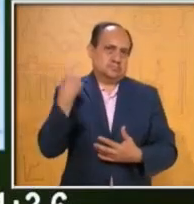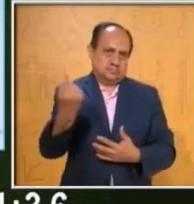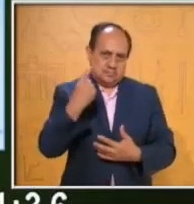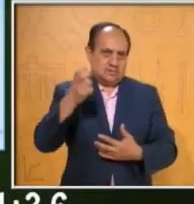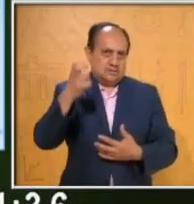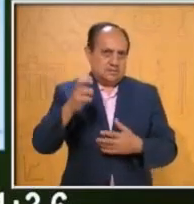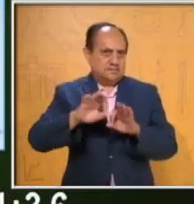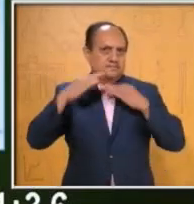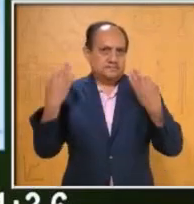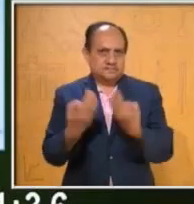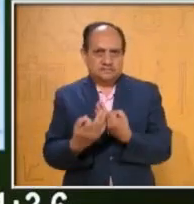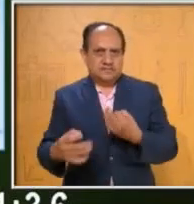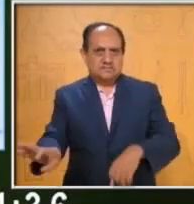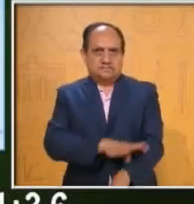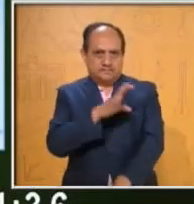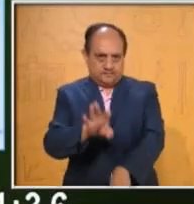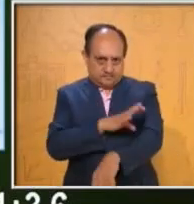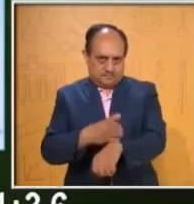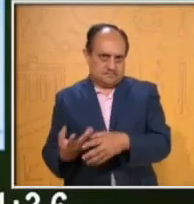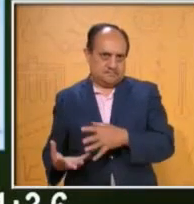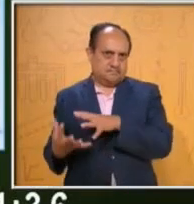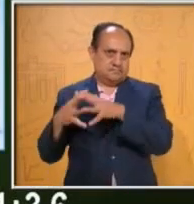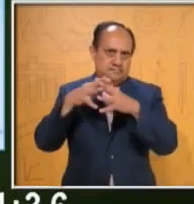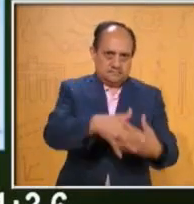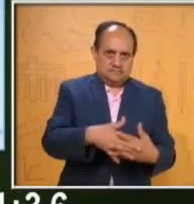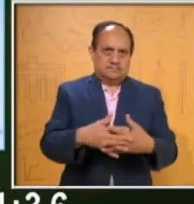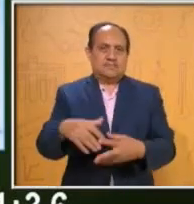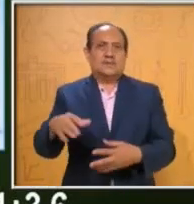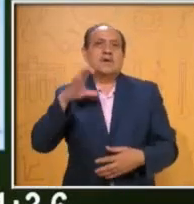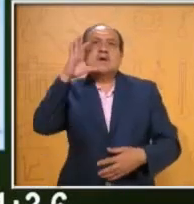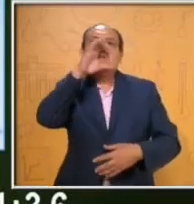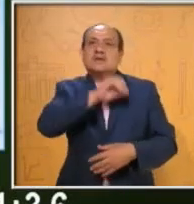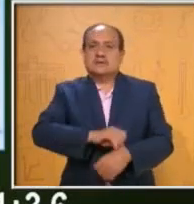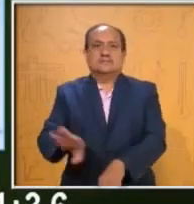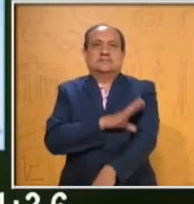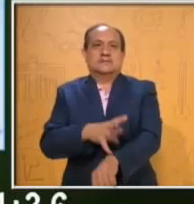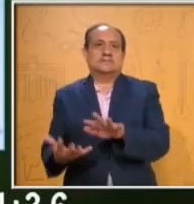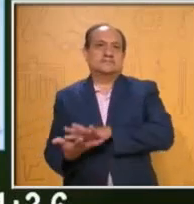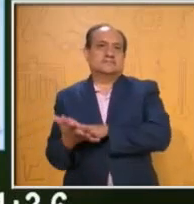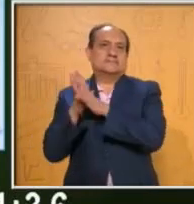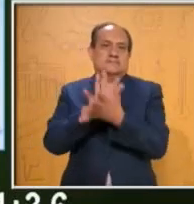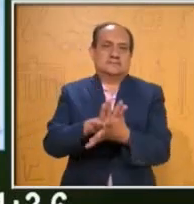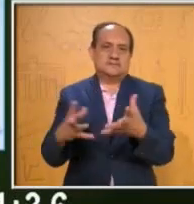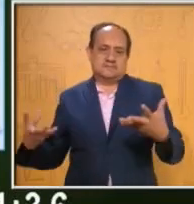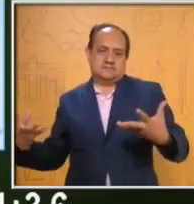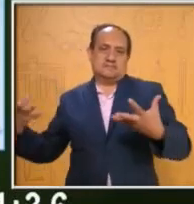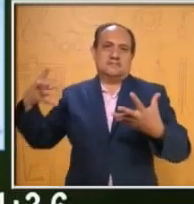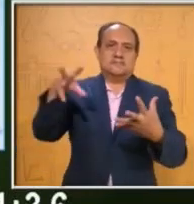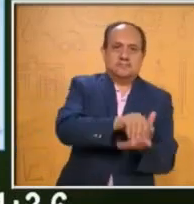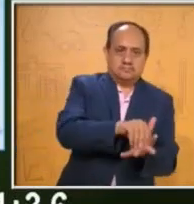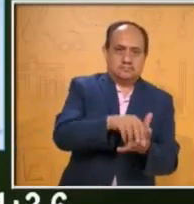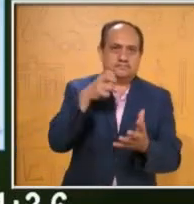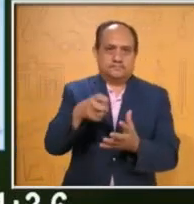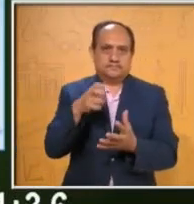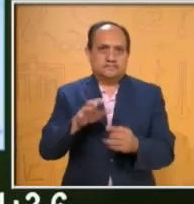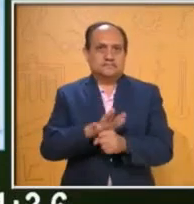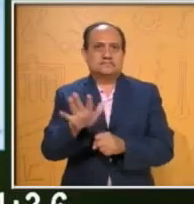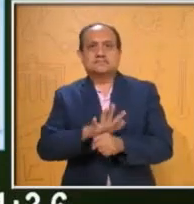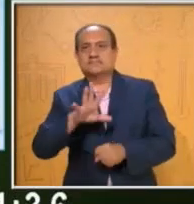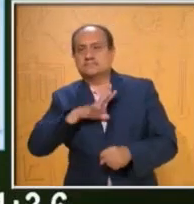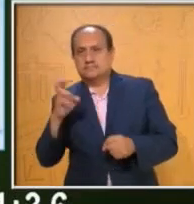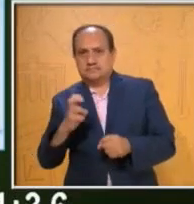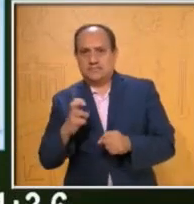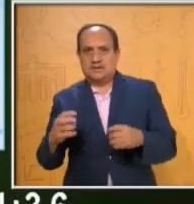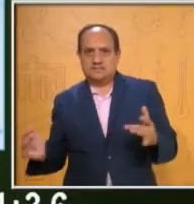Es una forma de energía. El calor es la energía que se transfiere de un cuerpo a otro cuando están